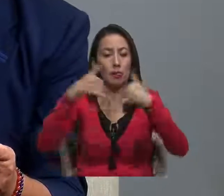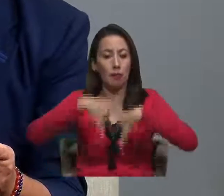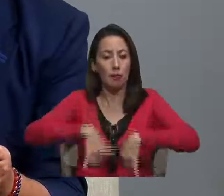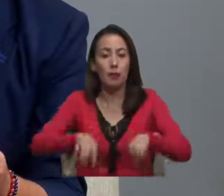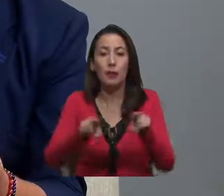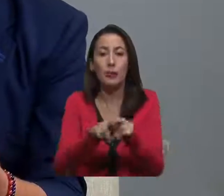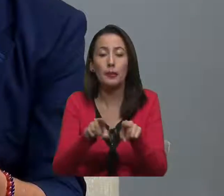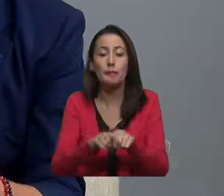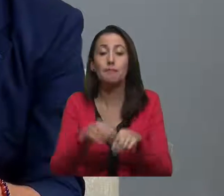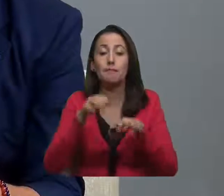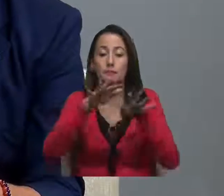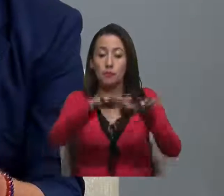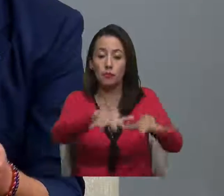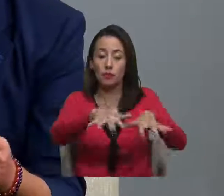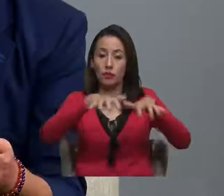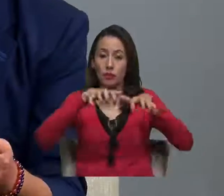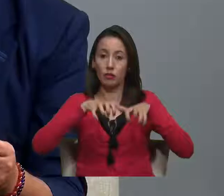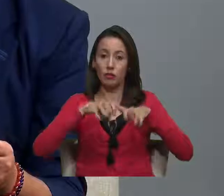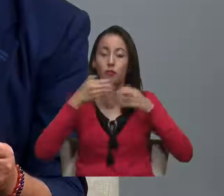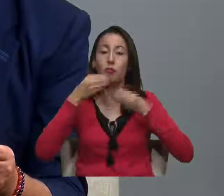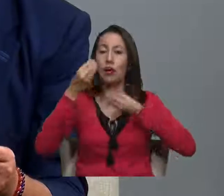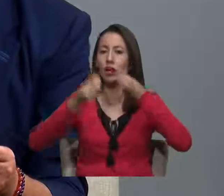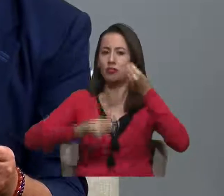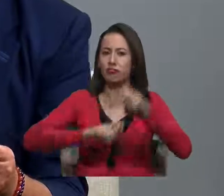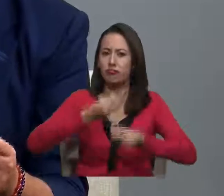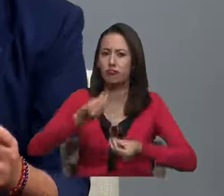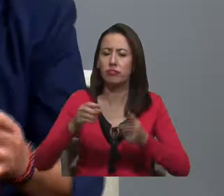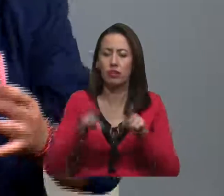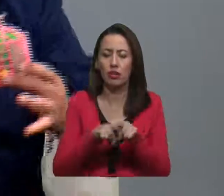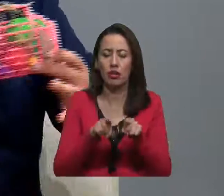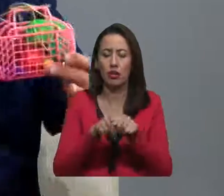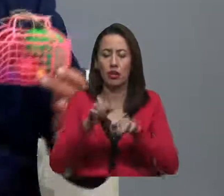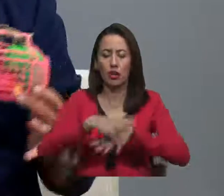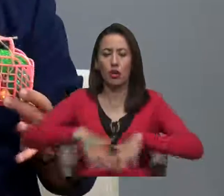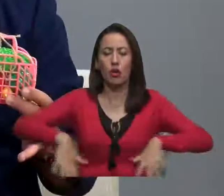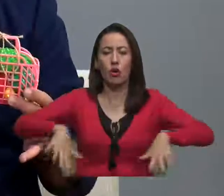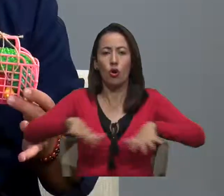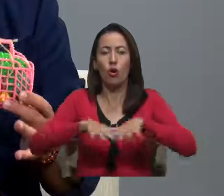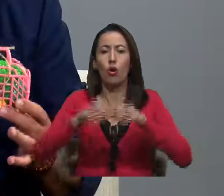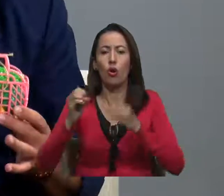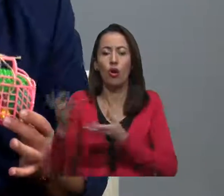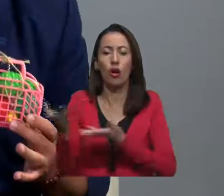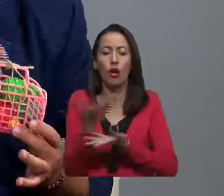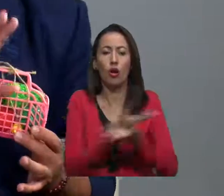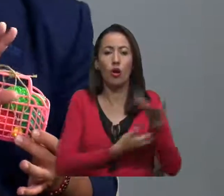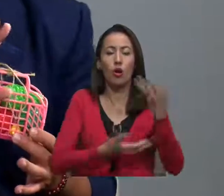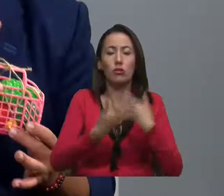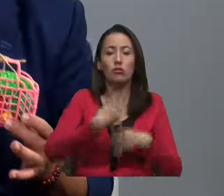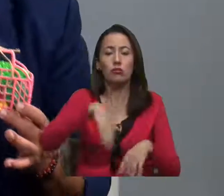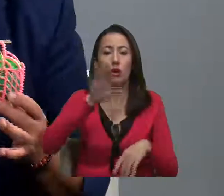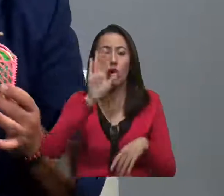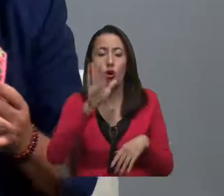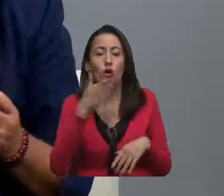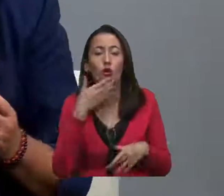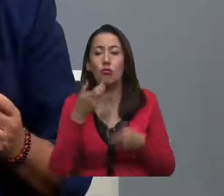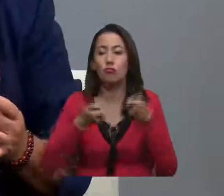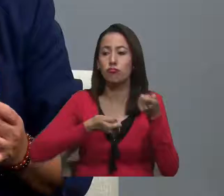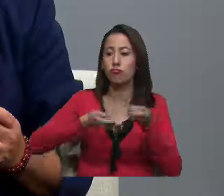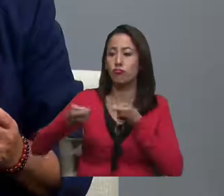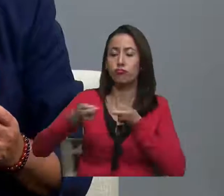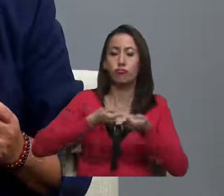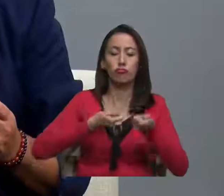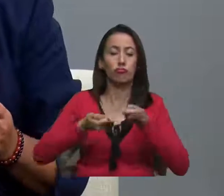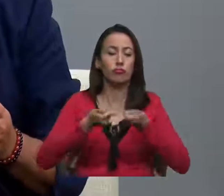agricultores mediante un celular puedan comunicarse con los extensionistas ya no en el territorio sino vía